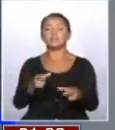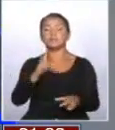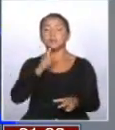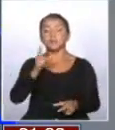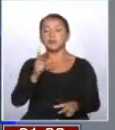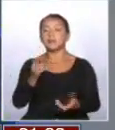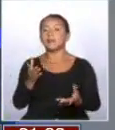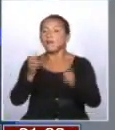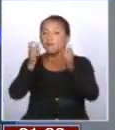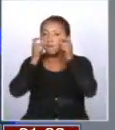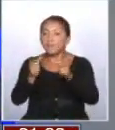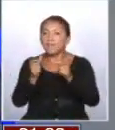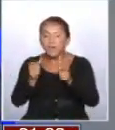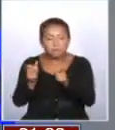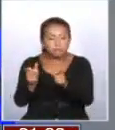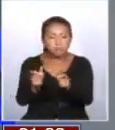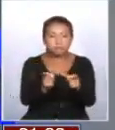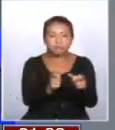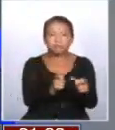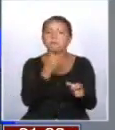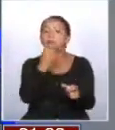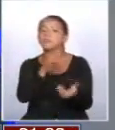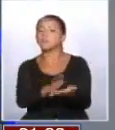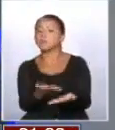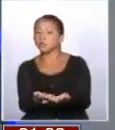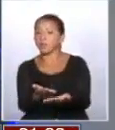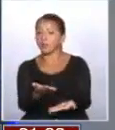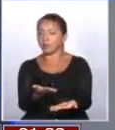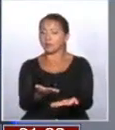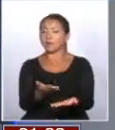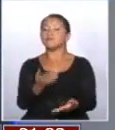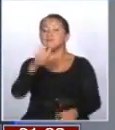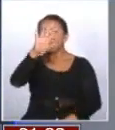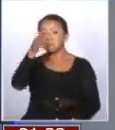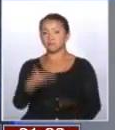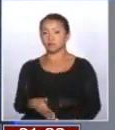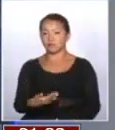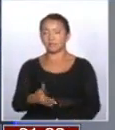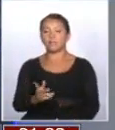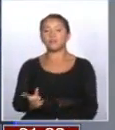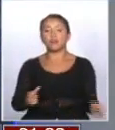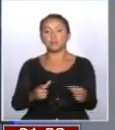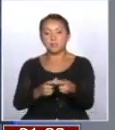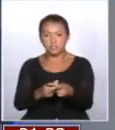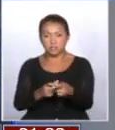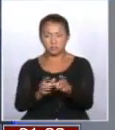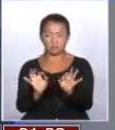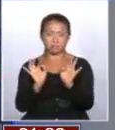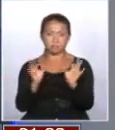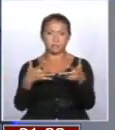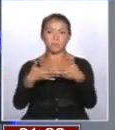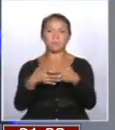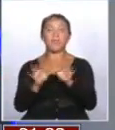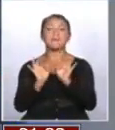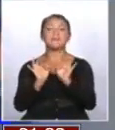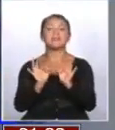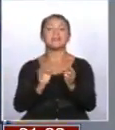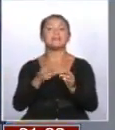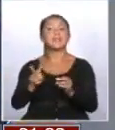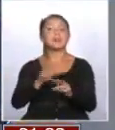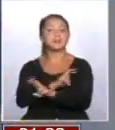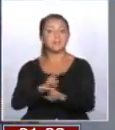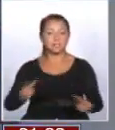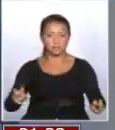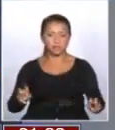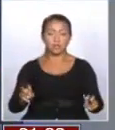función fiscalizadora y uno de los instrumentos más importantes es una comisión ad hoc, una comisión especial investigadora con un